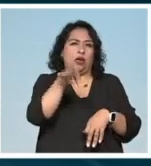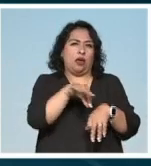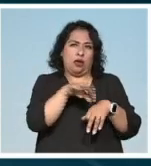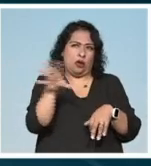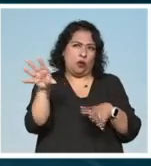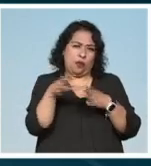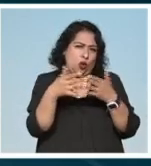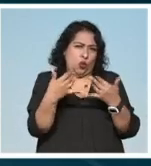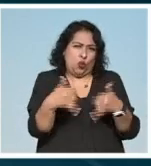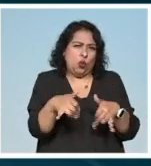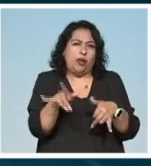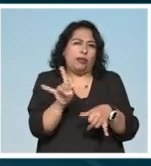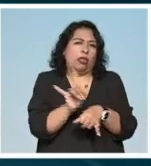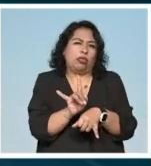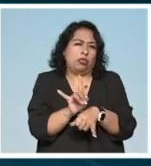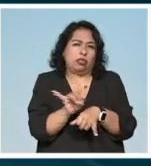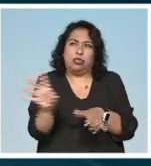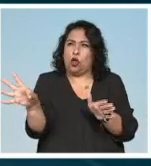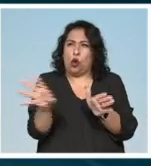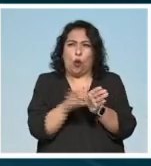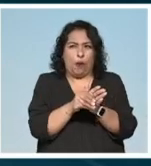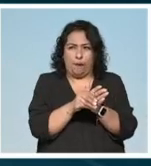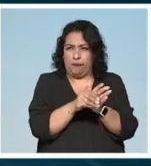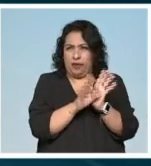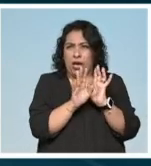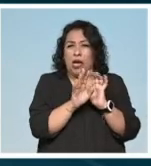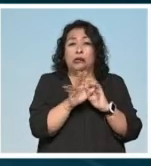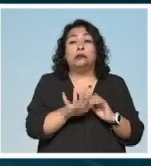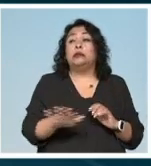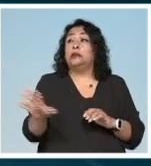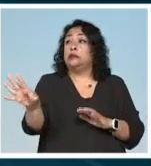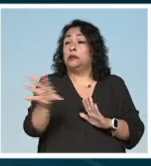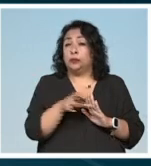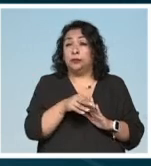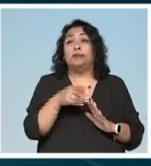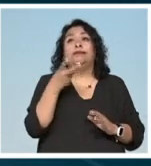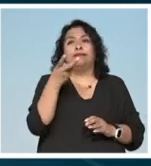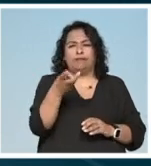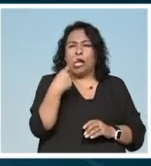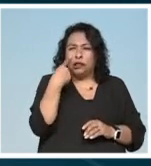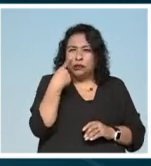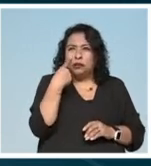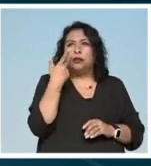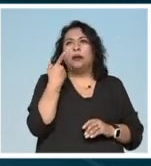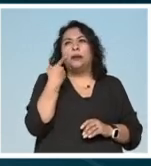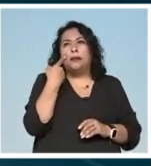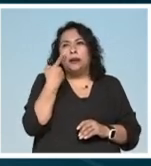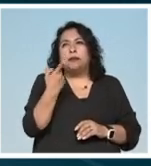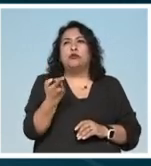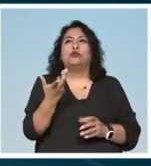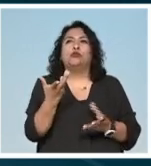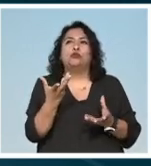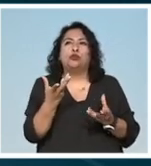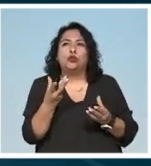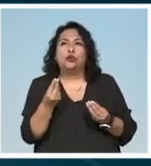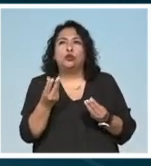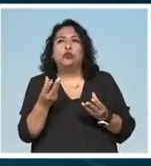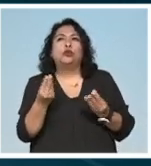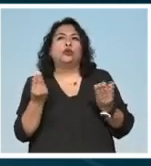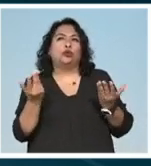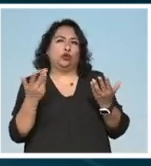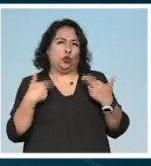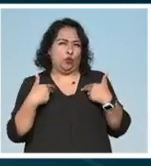Son juguetes que imitan la realidad cercana. Entonces, por eso que es recurrente la presencia de